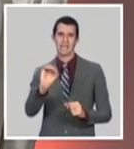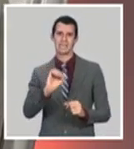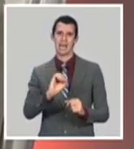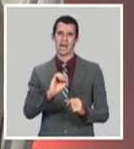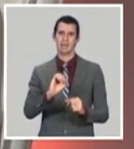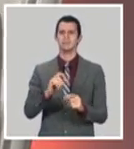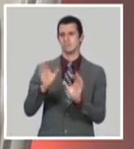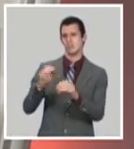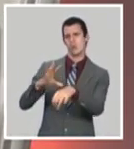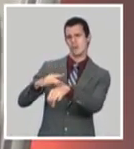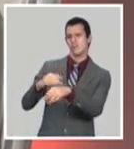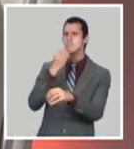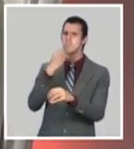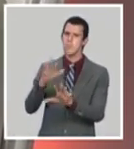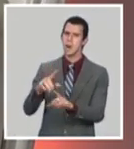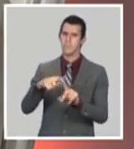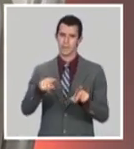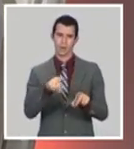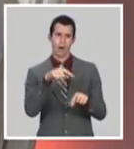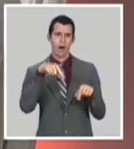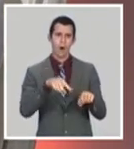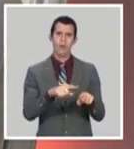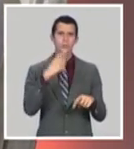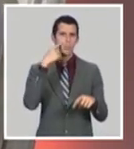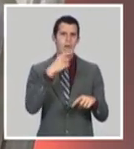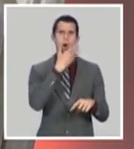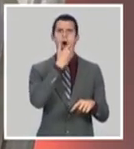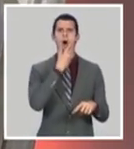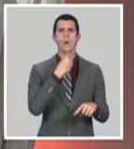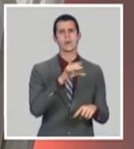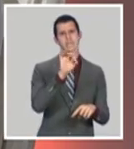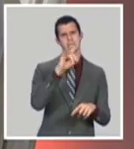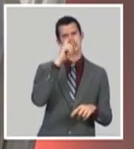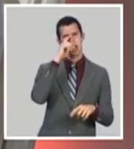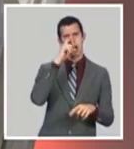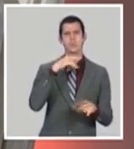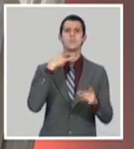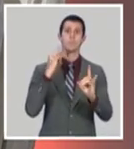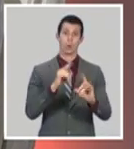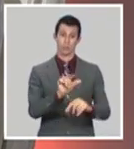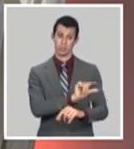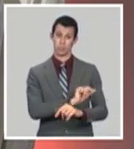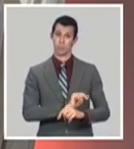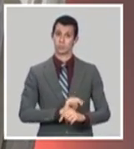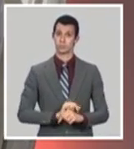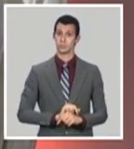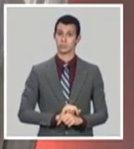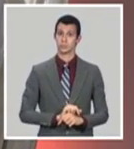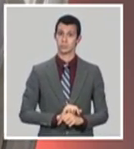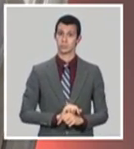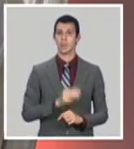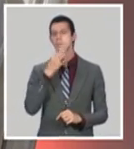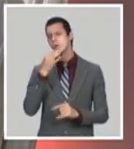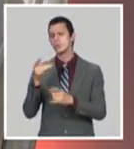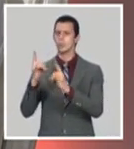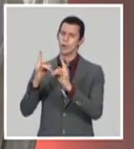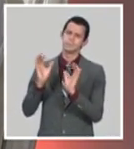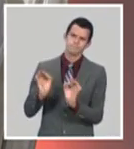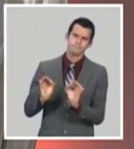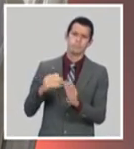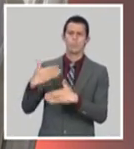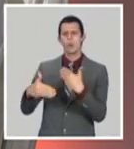ya vamos por 36 en esta última etapa de personas más jóvenes fallecidos. Por lo tanto, ese riesgo está